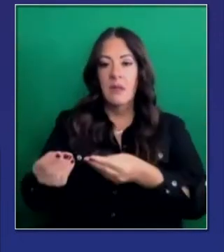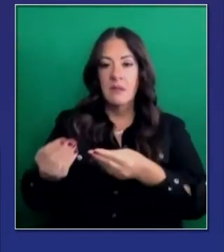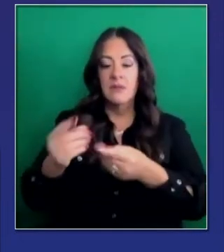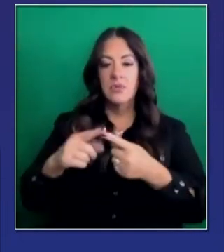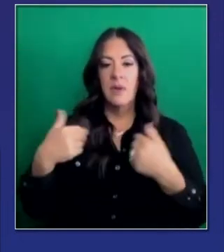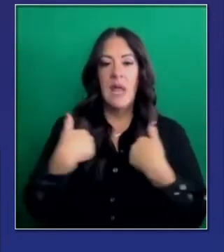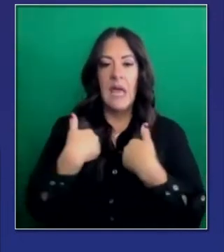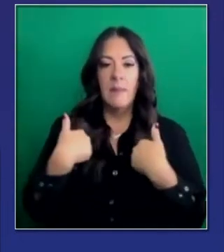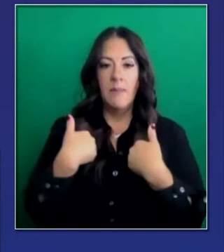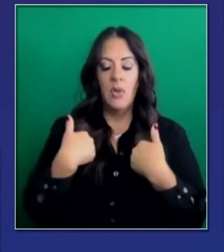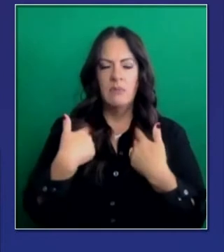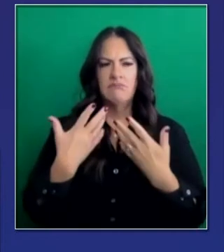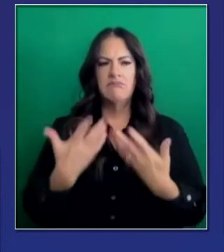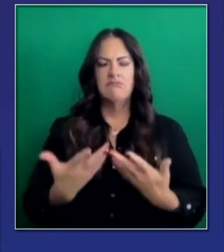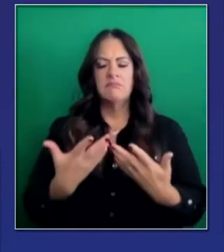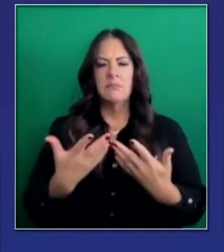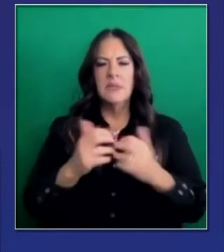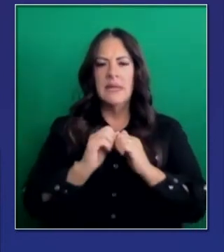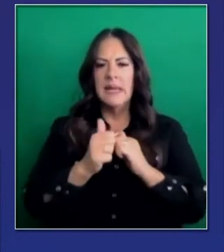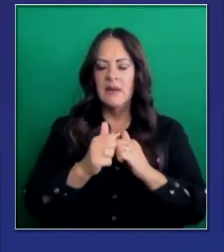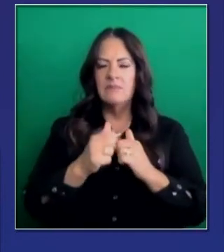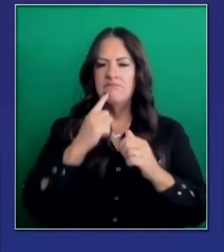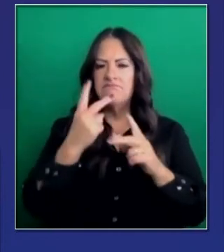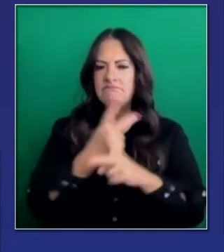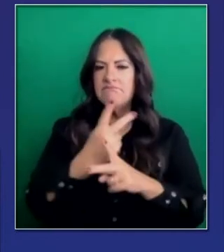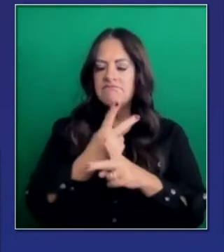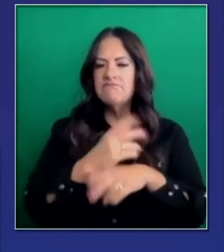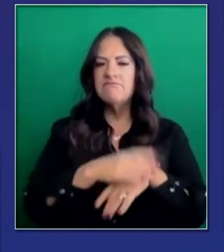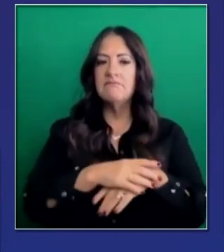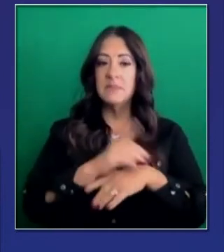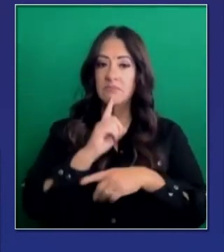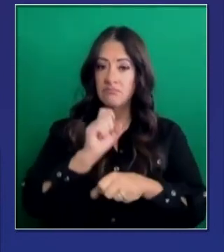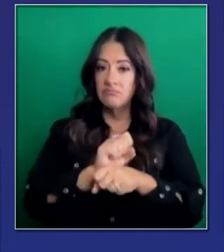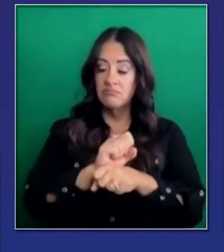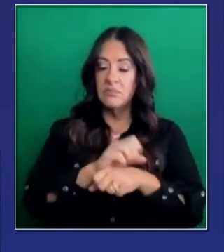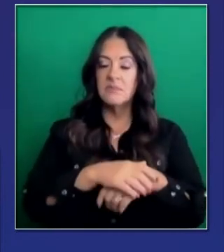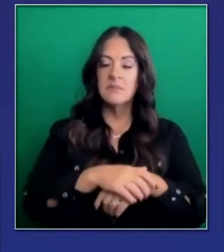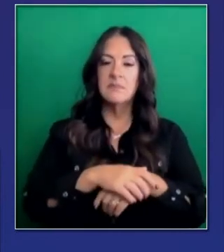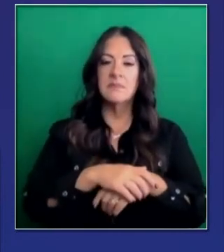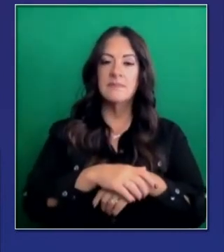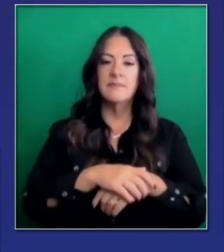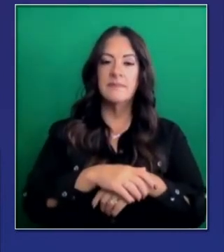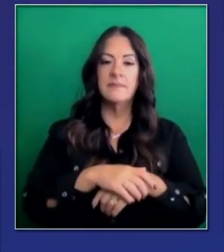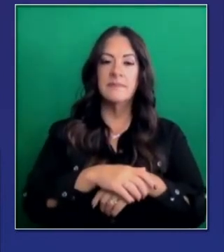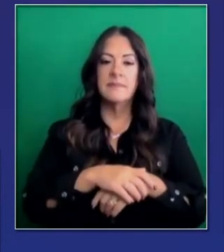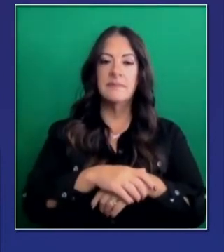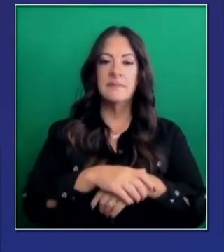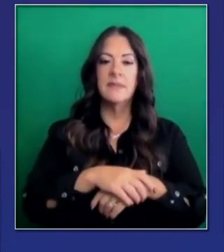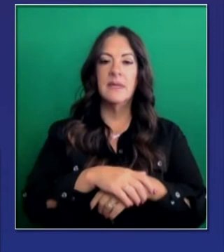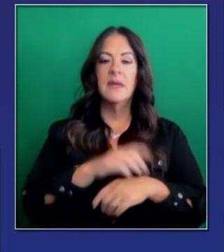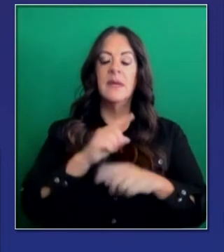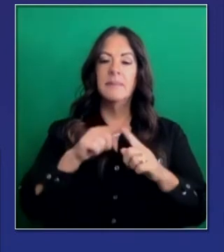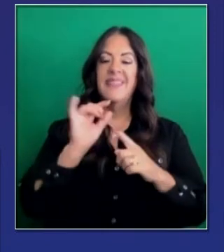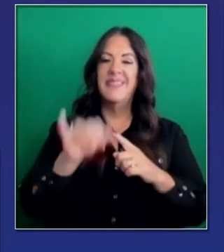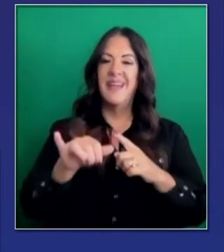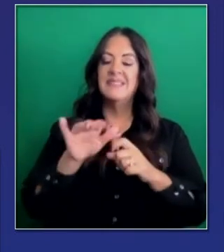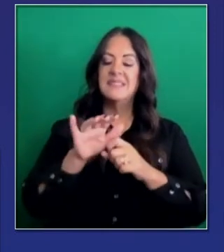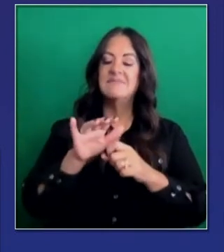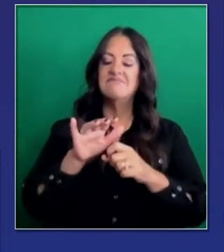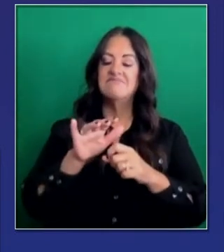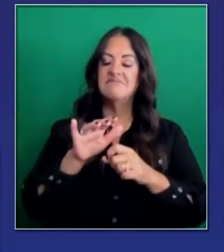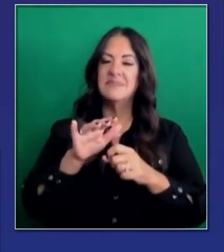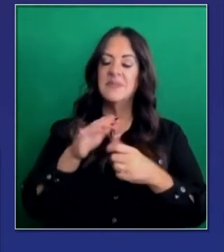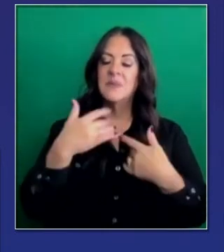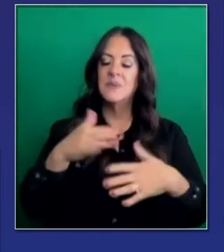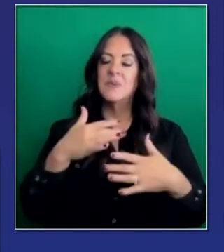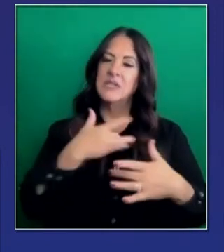determinado y queremos respetar el proceso en cuanto a los hechos pero definitivamente esta es un área que ha sido